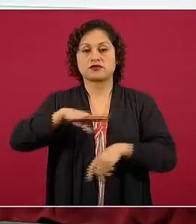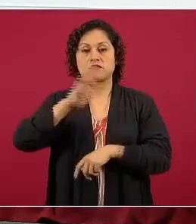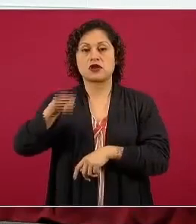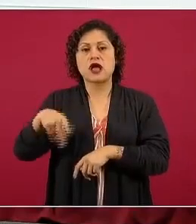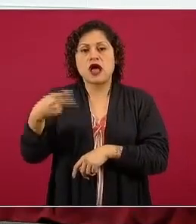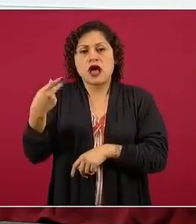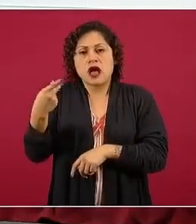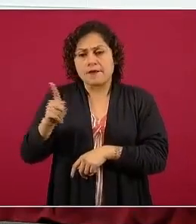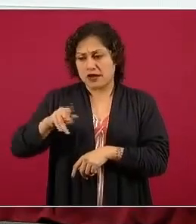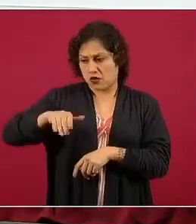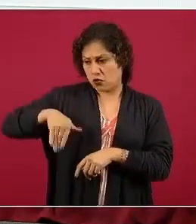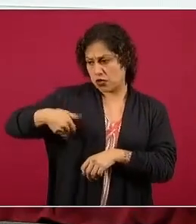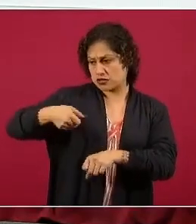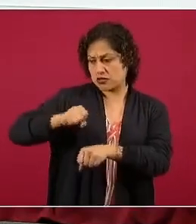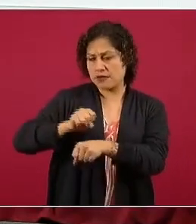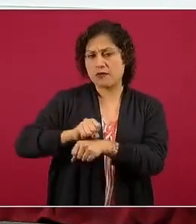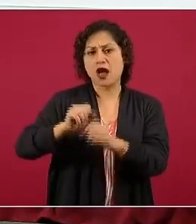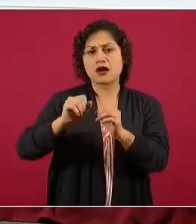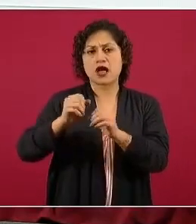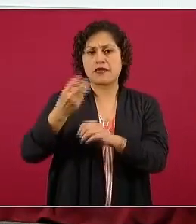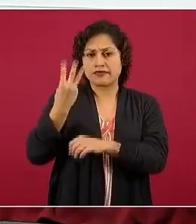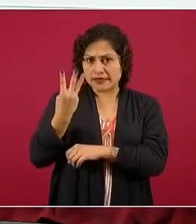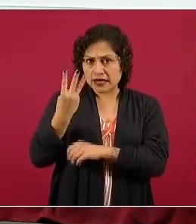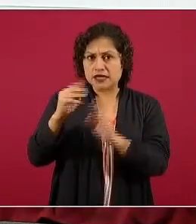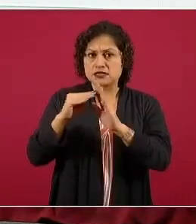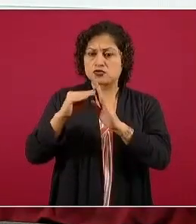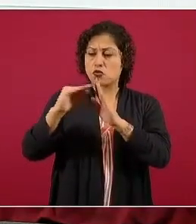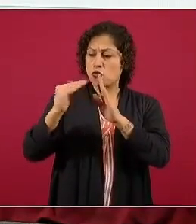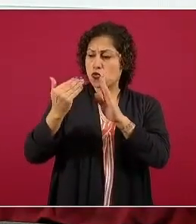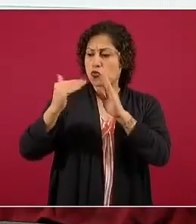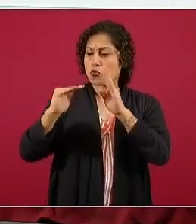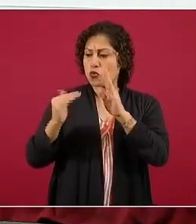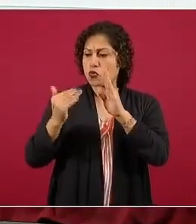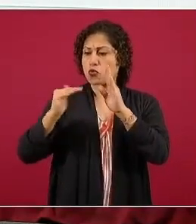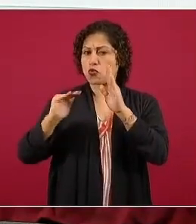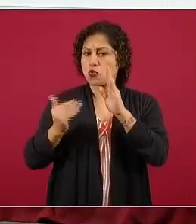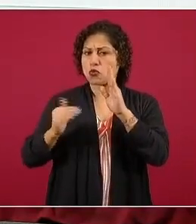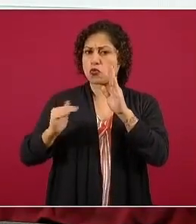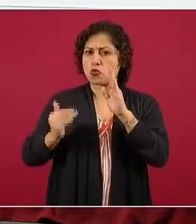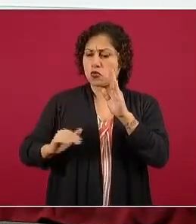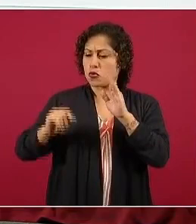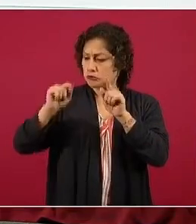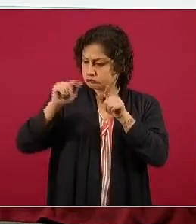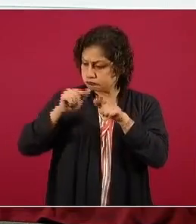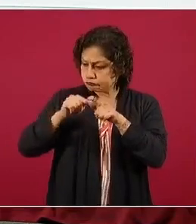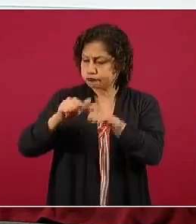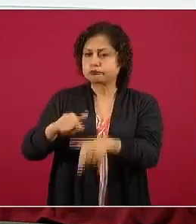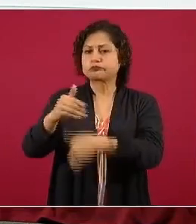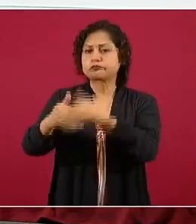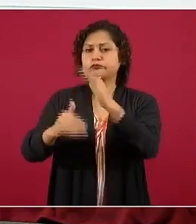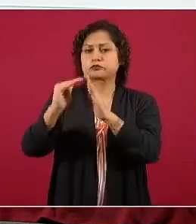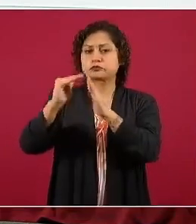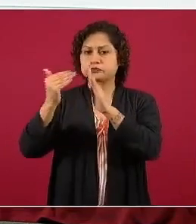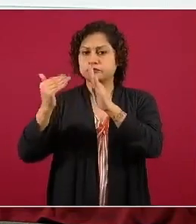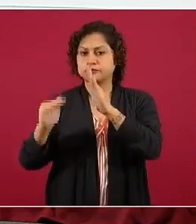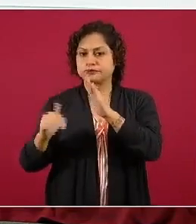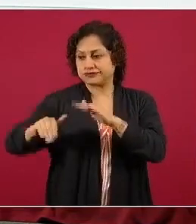tenido un descenso muy importante y ya lleva 3 semanas en descenso y todavía en la última semana con un descenso de menos